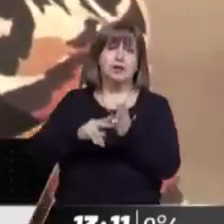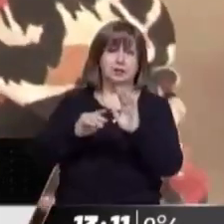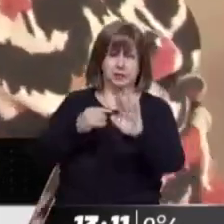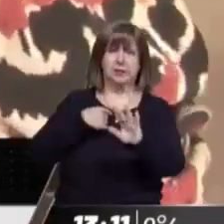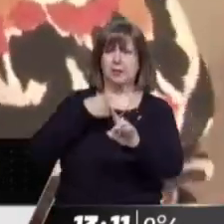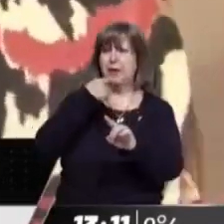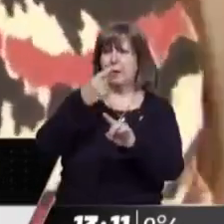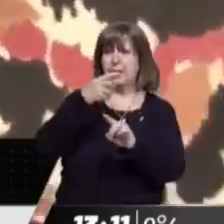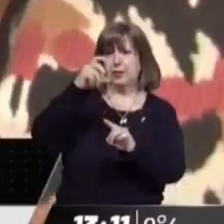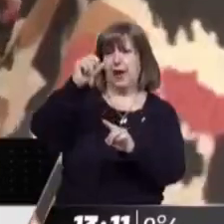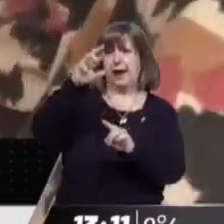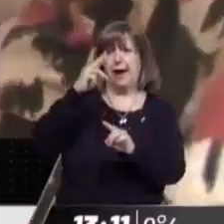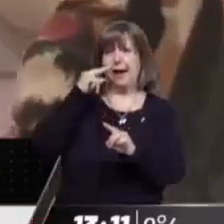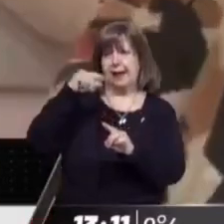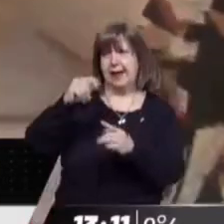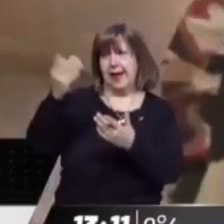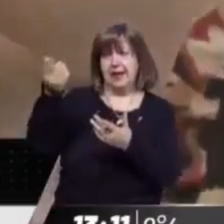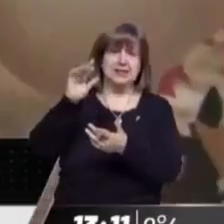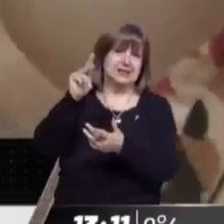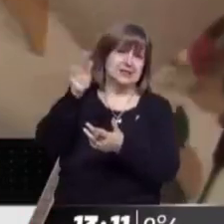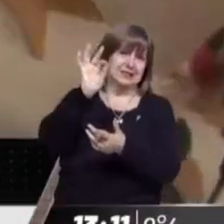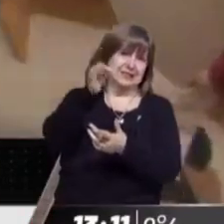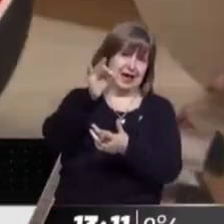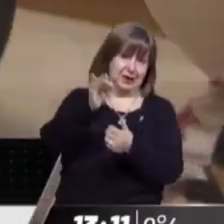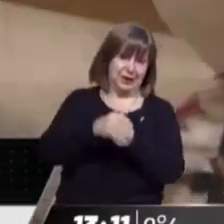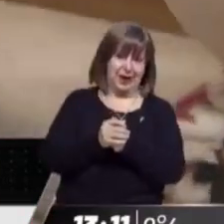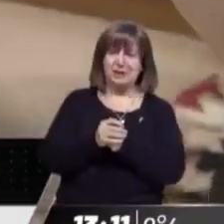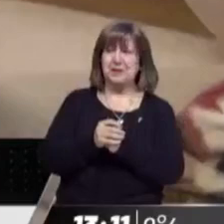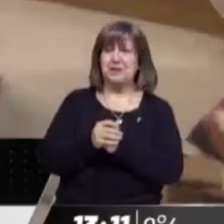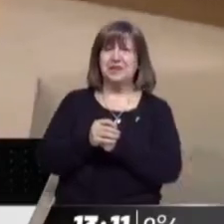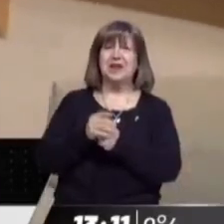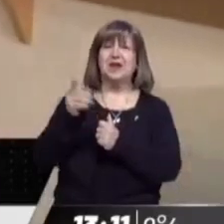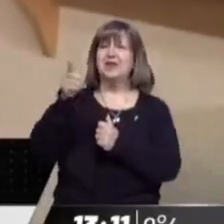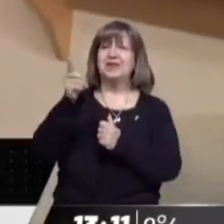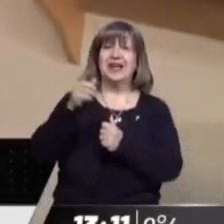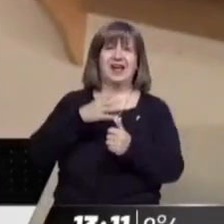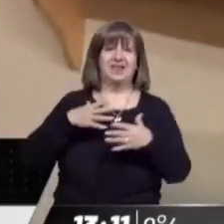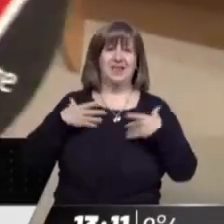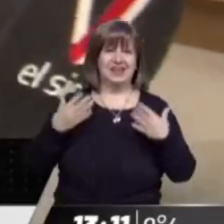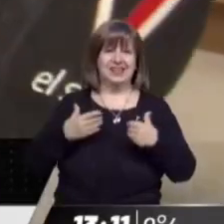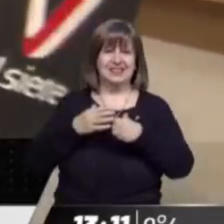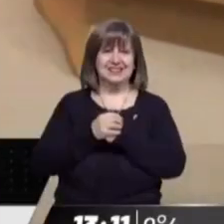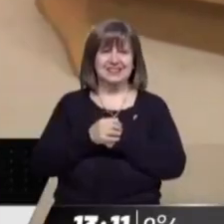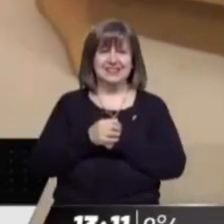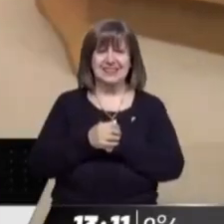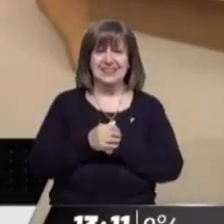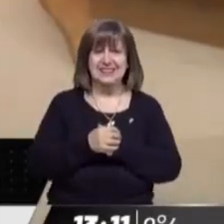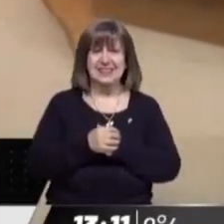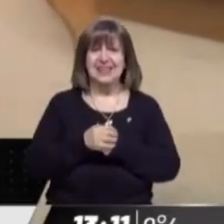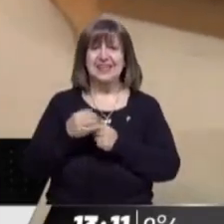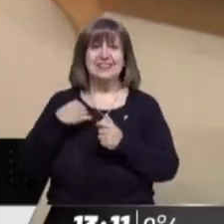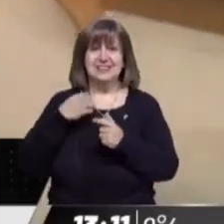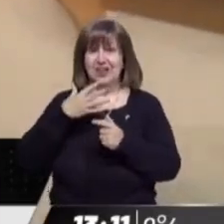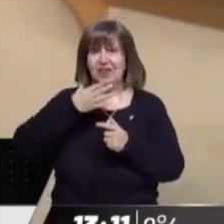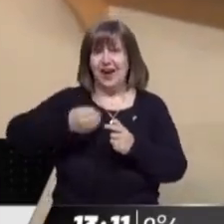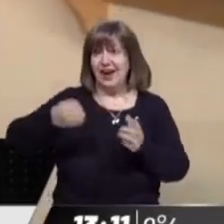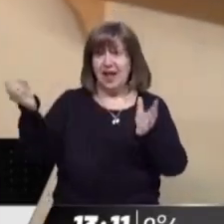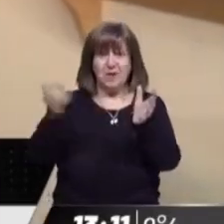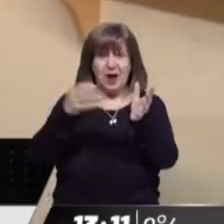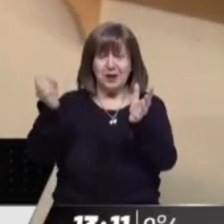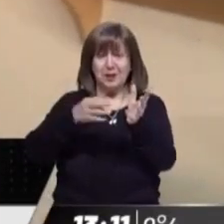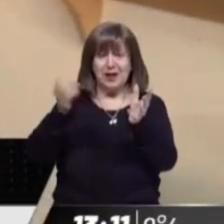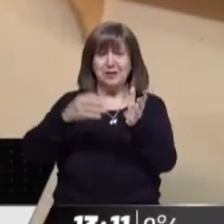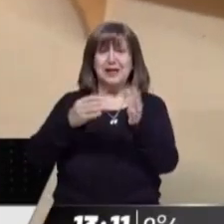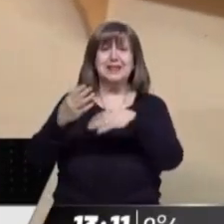a hablar con Karina, que es la conocedora del tema. Bueno, estaban felices. Obvio. Y asediados. Sí,